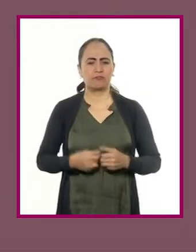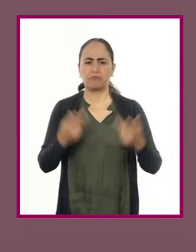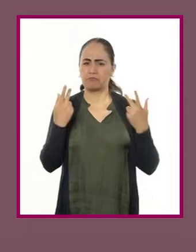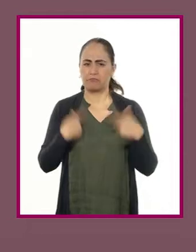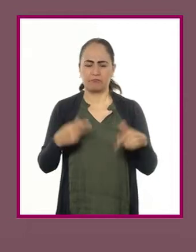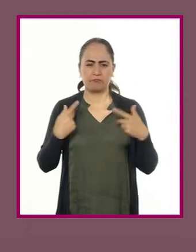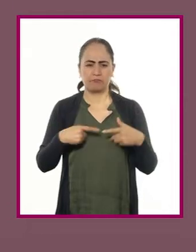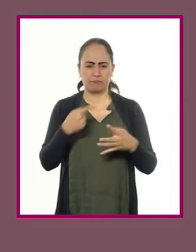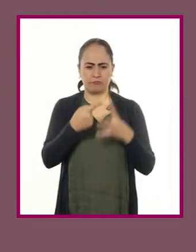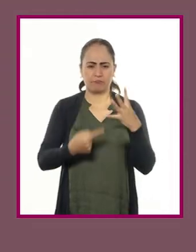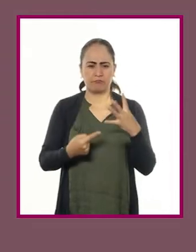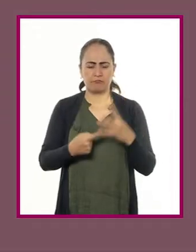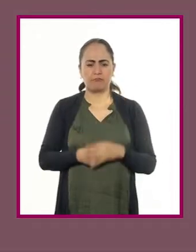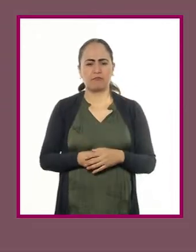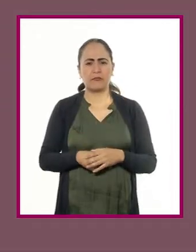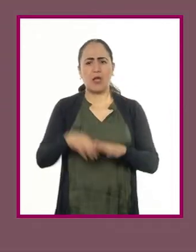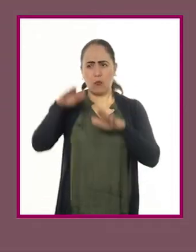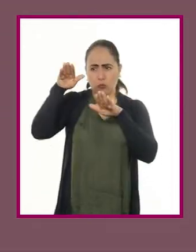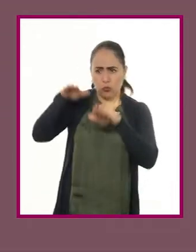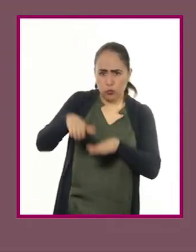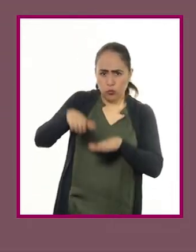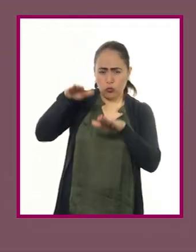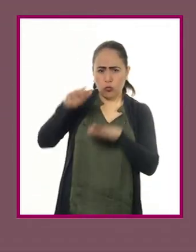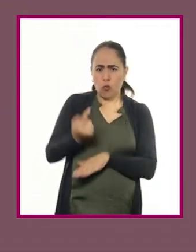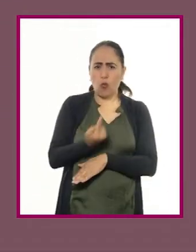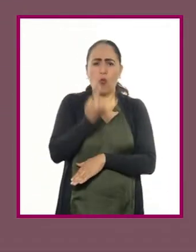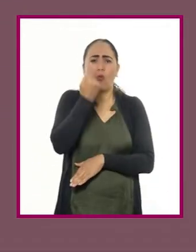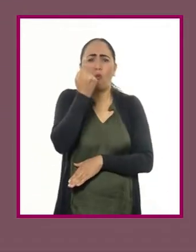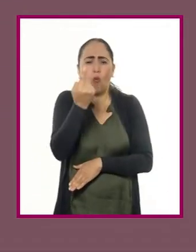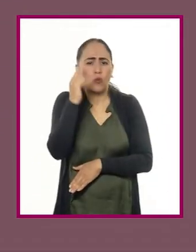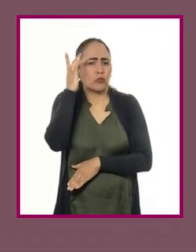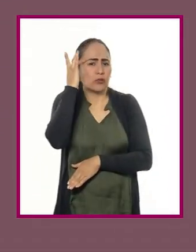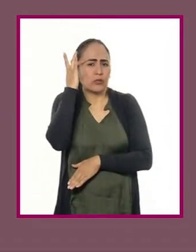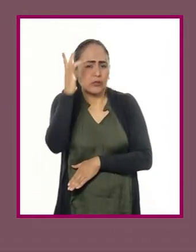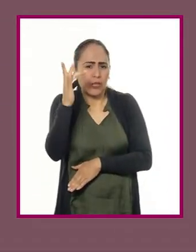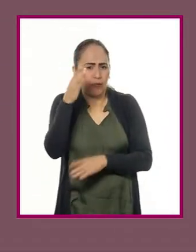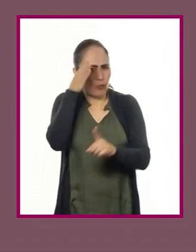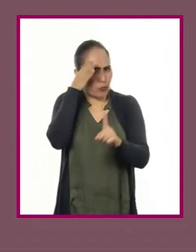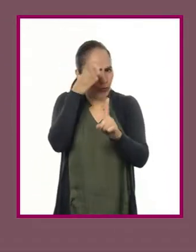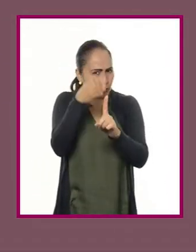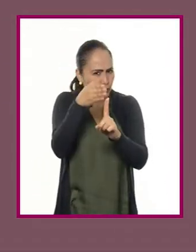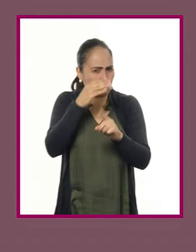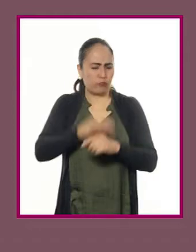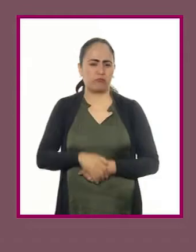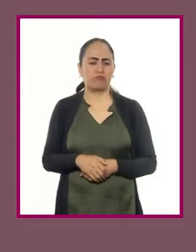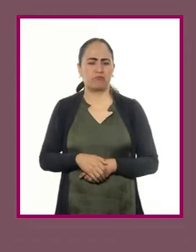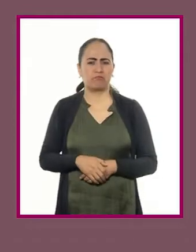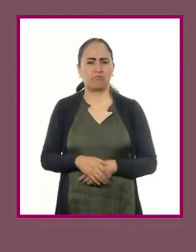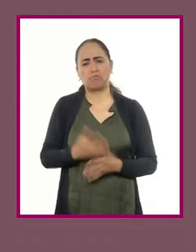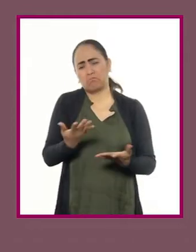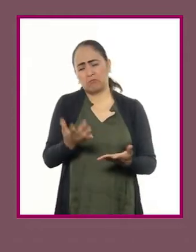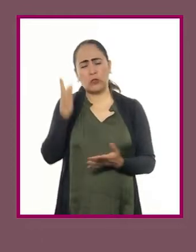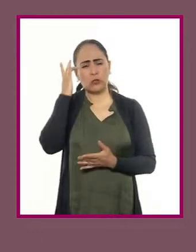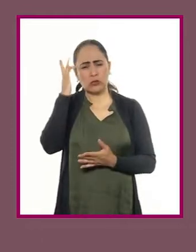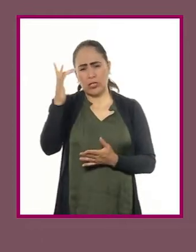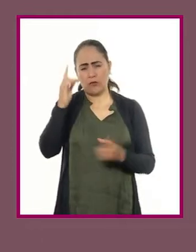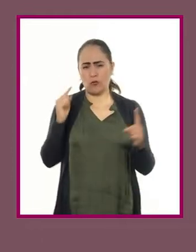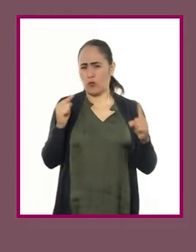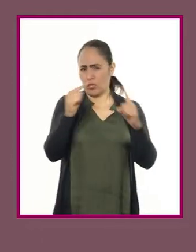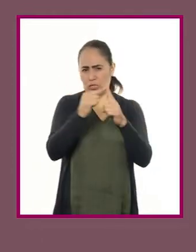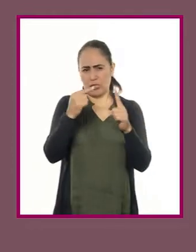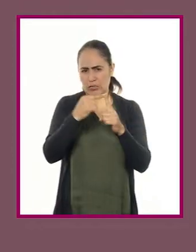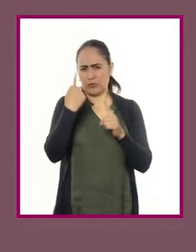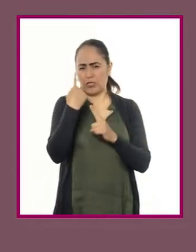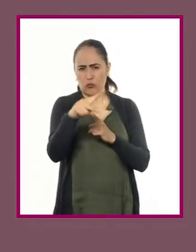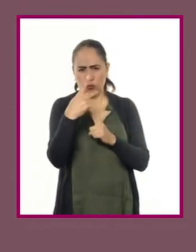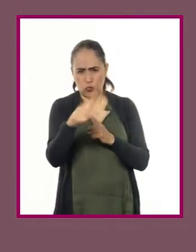gente que rinde culto a un determinado santo, por lo regular un santo de la parroquia o